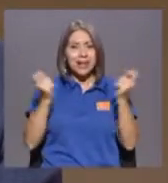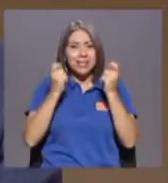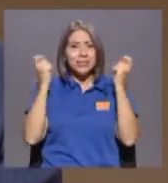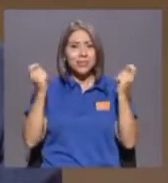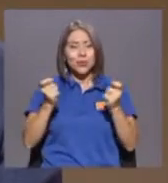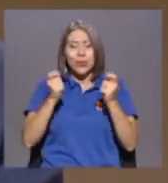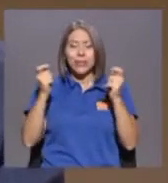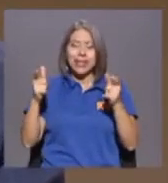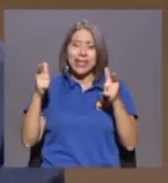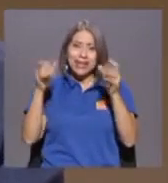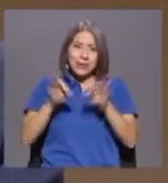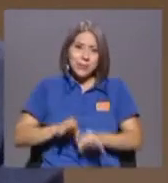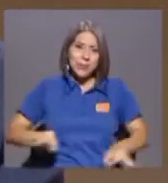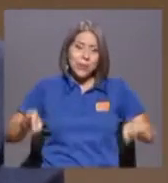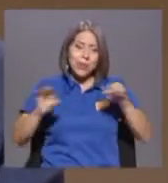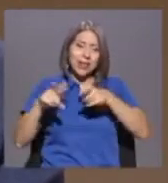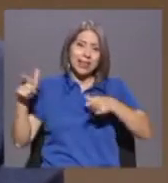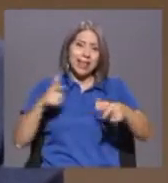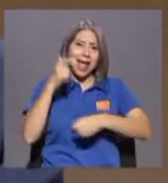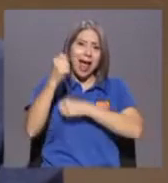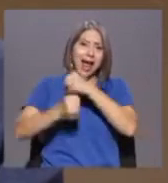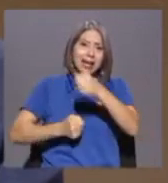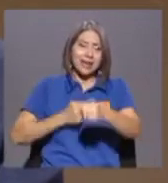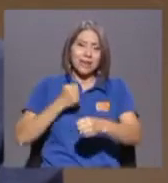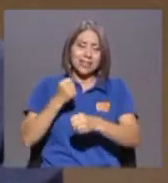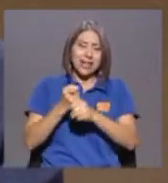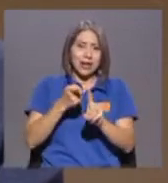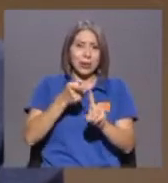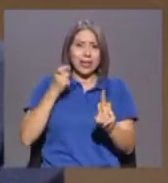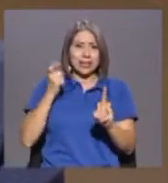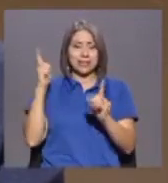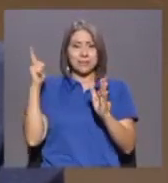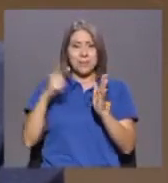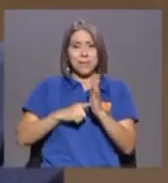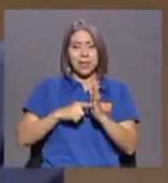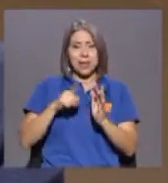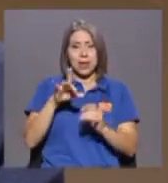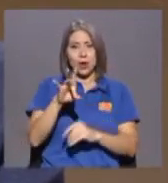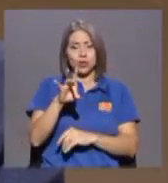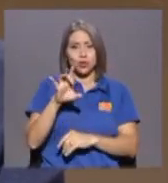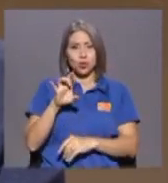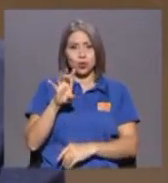importante aniversario de 1848.